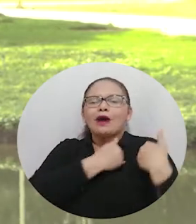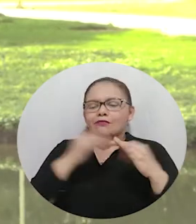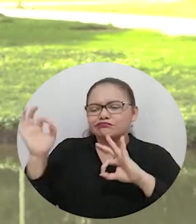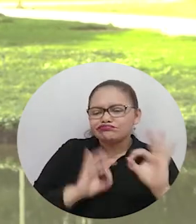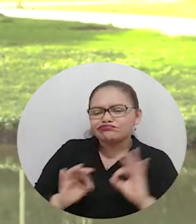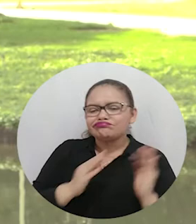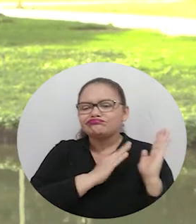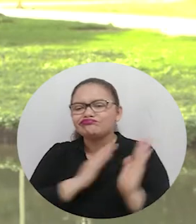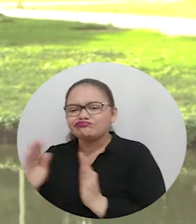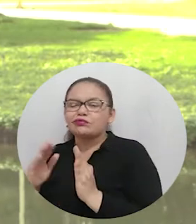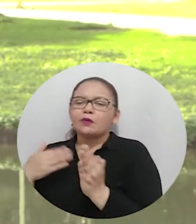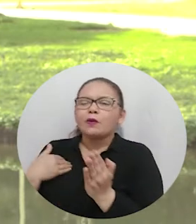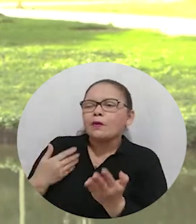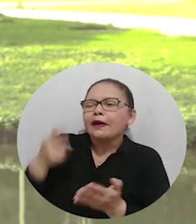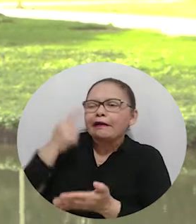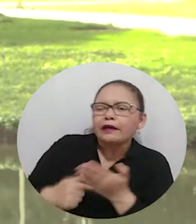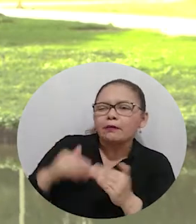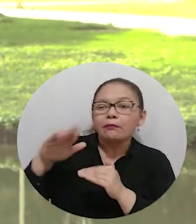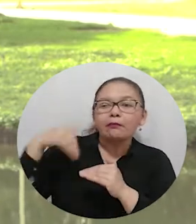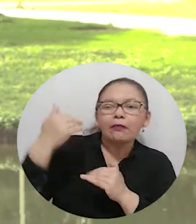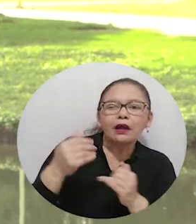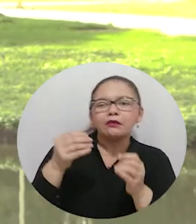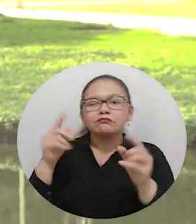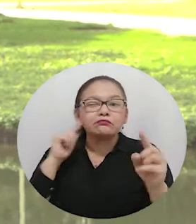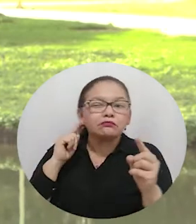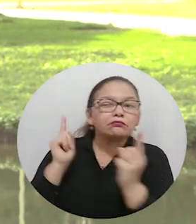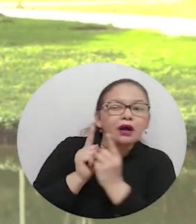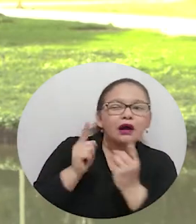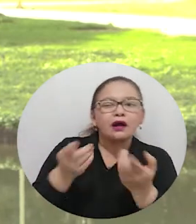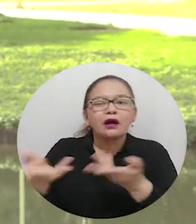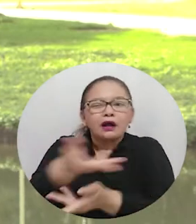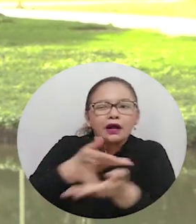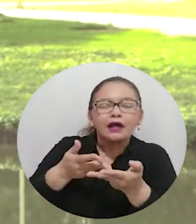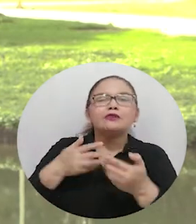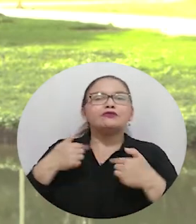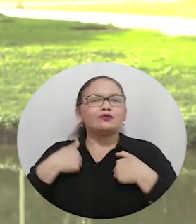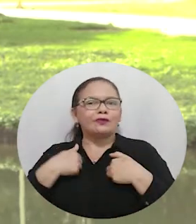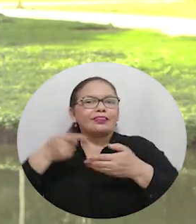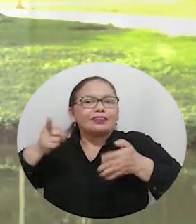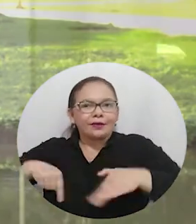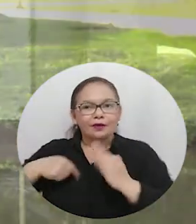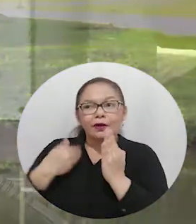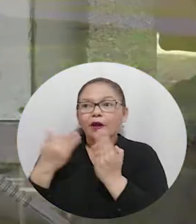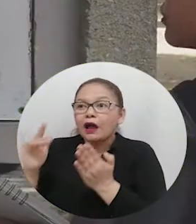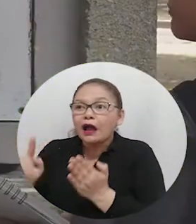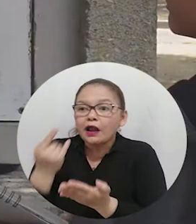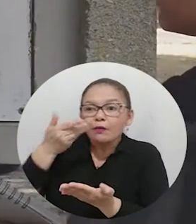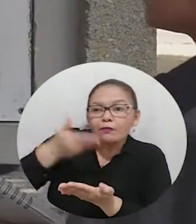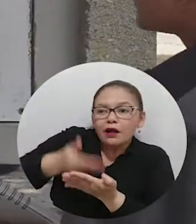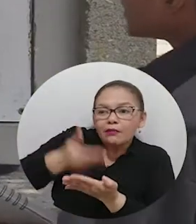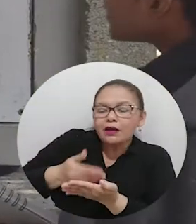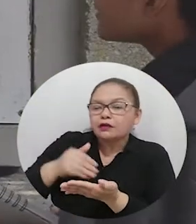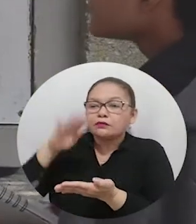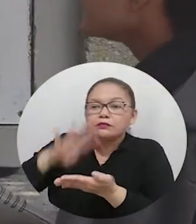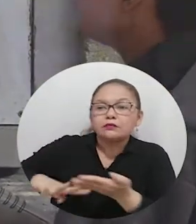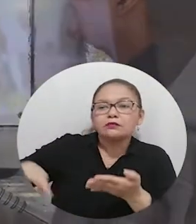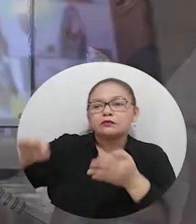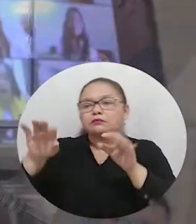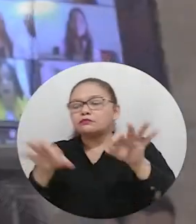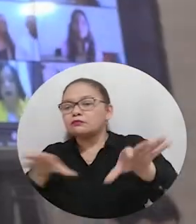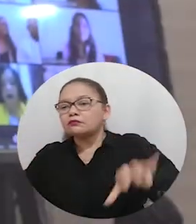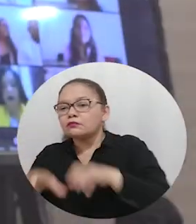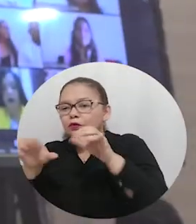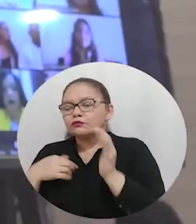todas las actividades de la mano con los demás miembros. También me encargaré de firmar los documentos pertinentes a las actividades y,